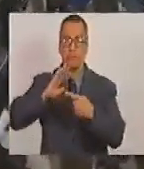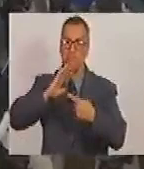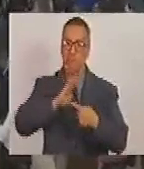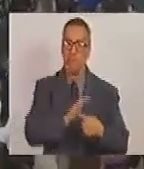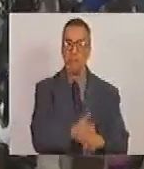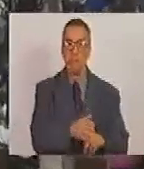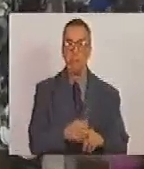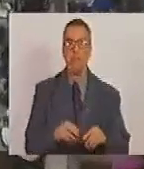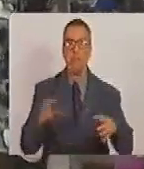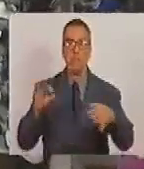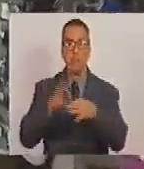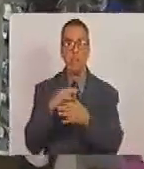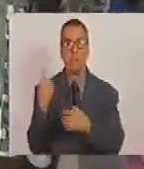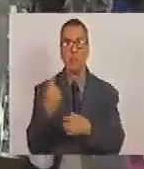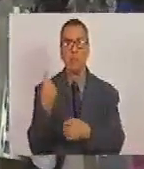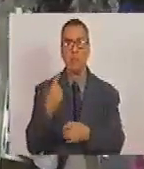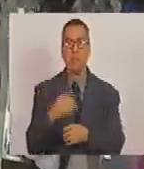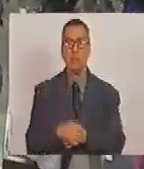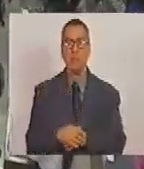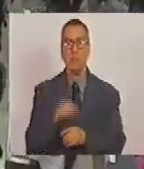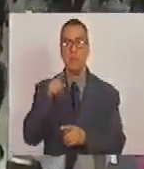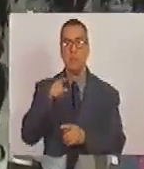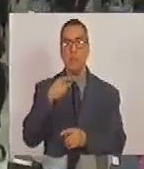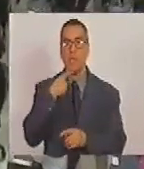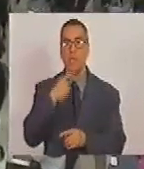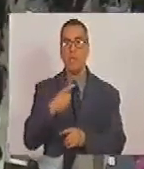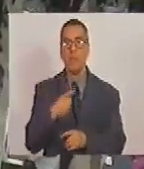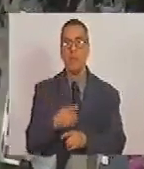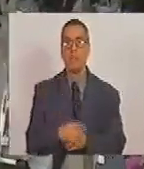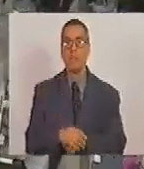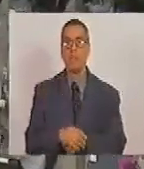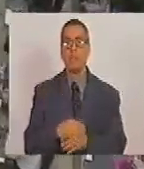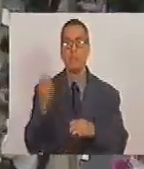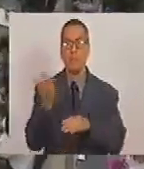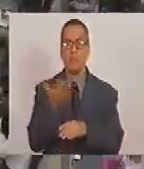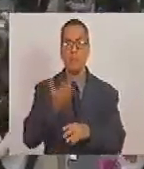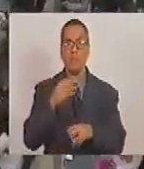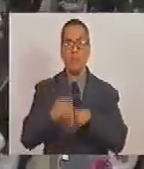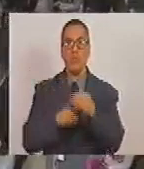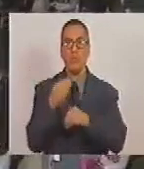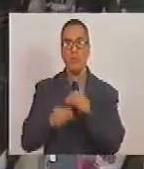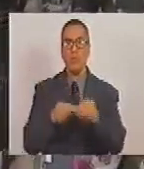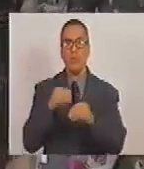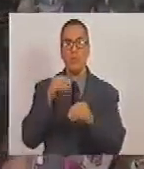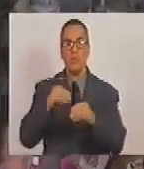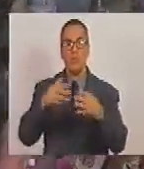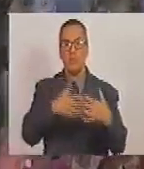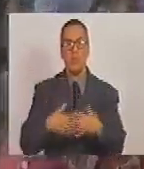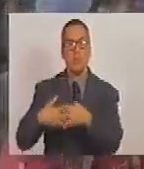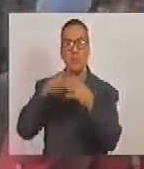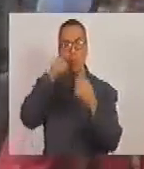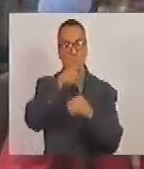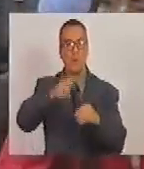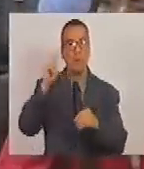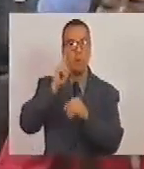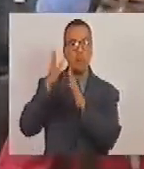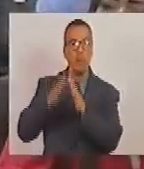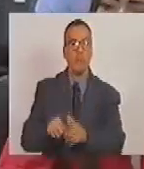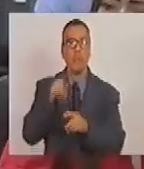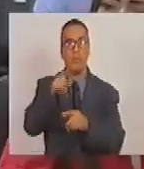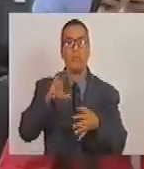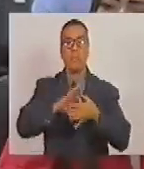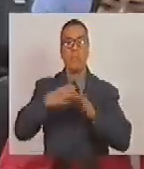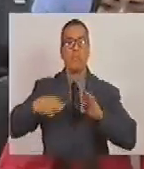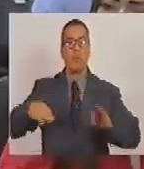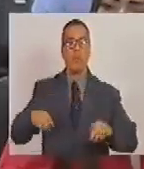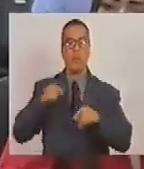coercitivas unilaterales, que ellos denominan sanciones, que se ejercen desde el imperio contra el pueblo venezolano. Estas